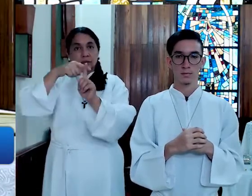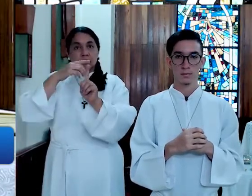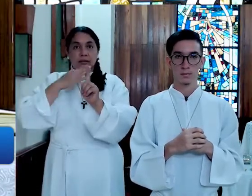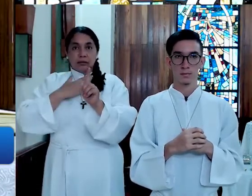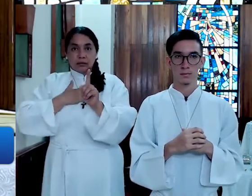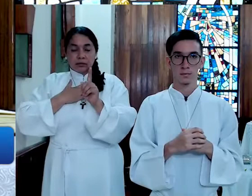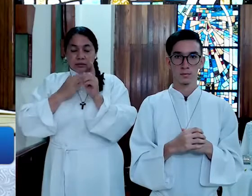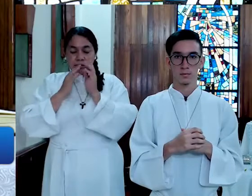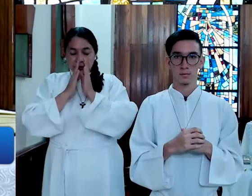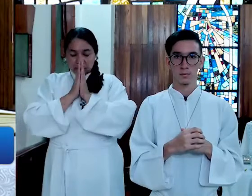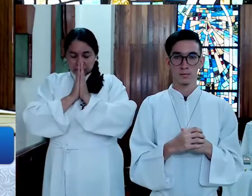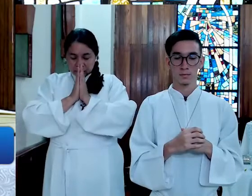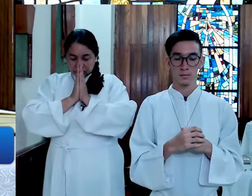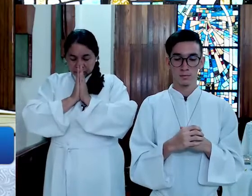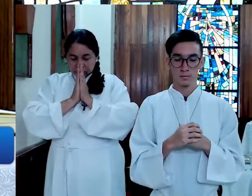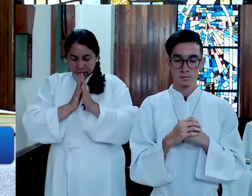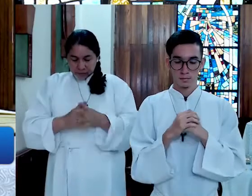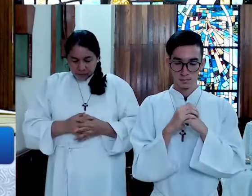en conmemoración mía.